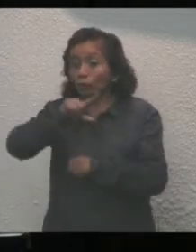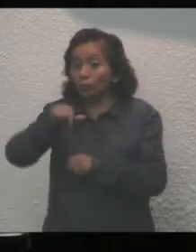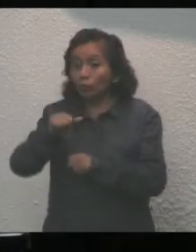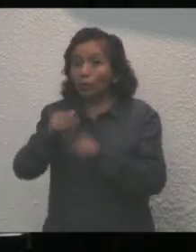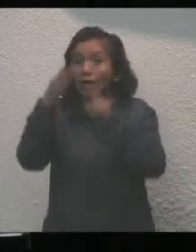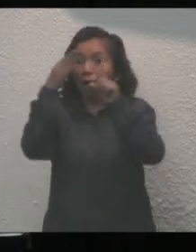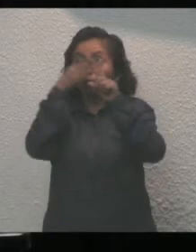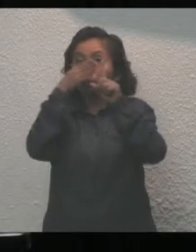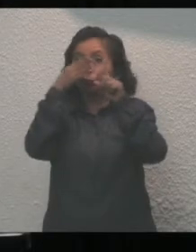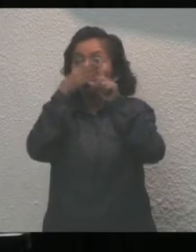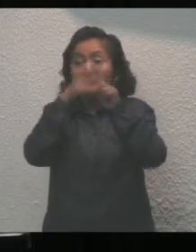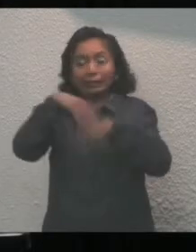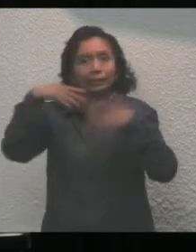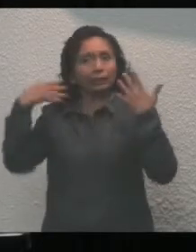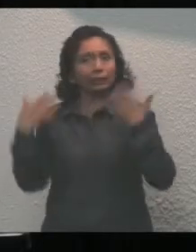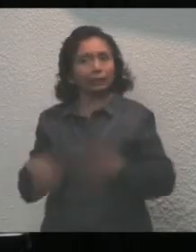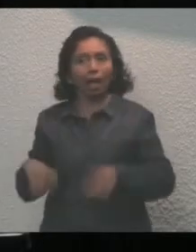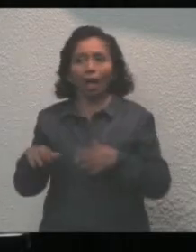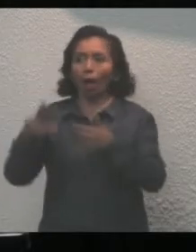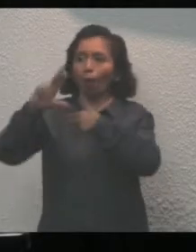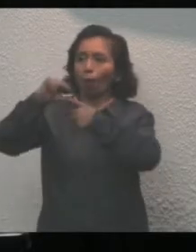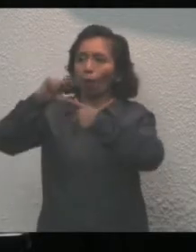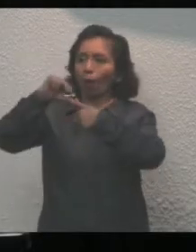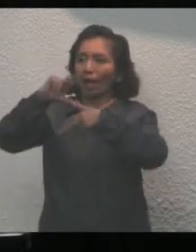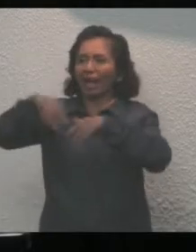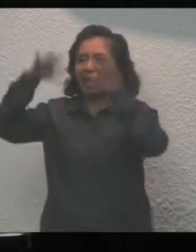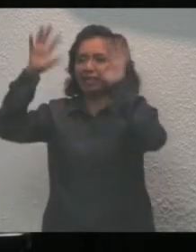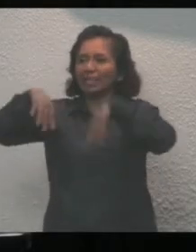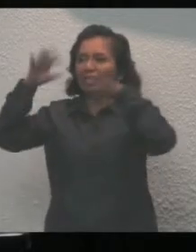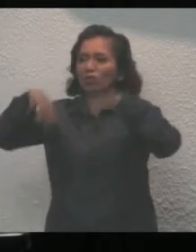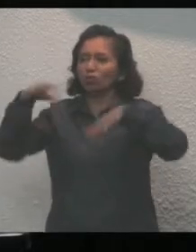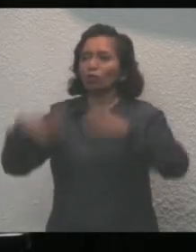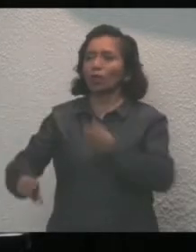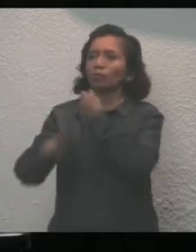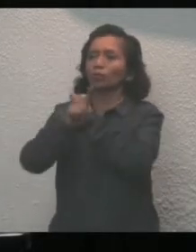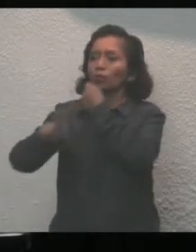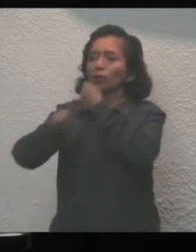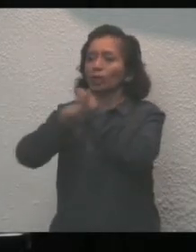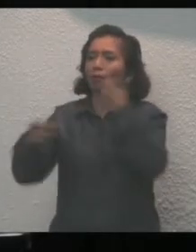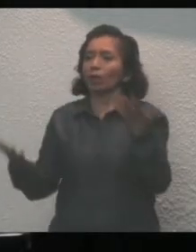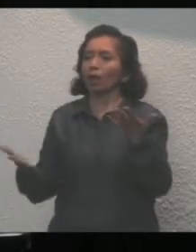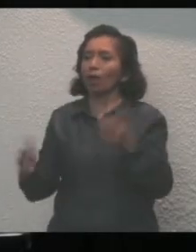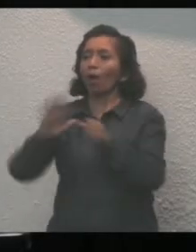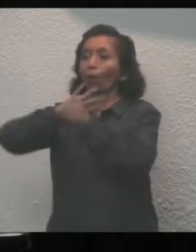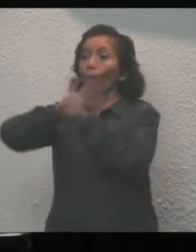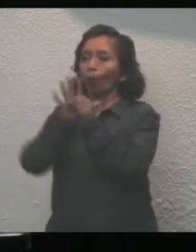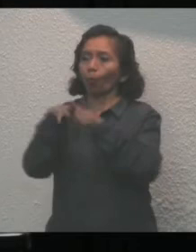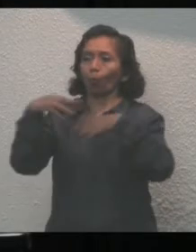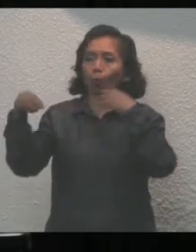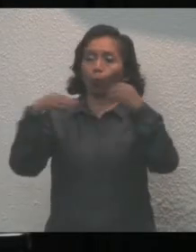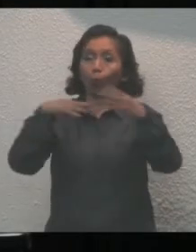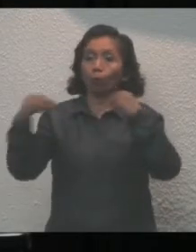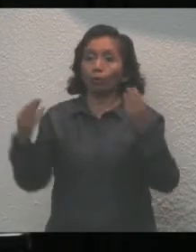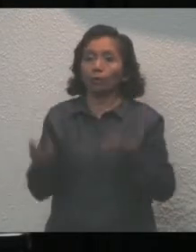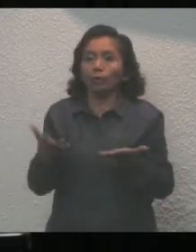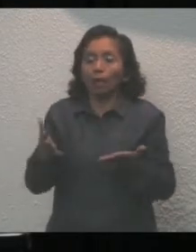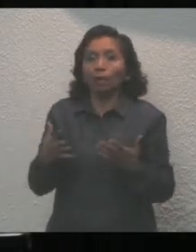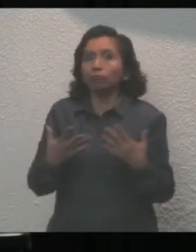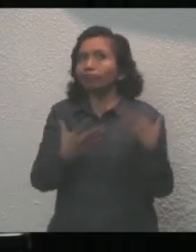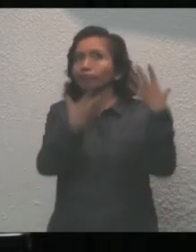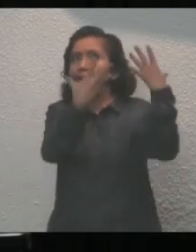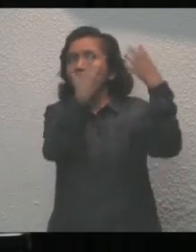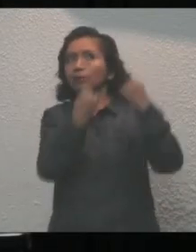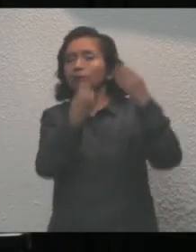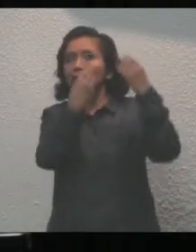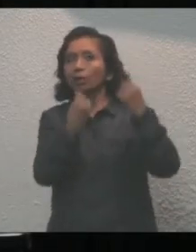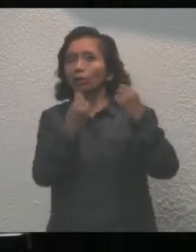sin precedentes: huracanes, tormentas, crisis, una pandemia que nos ha enseñado a